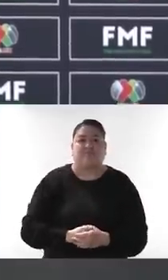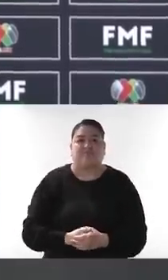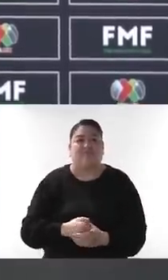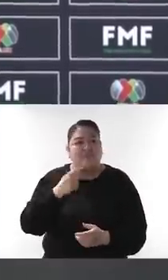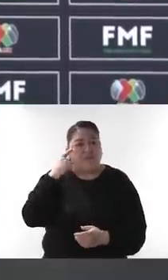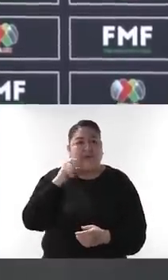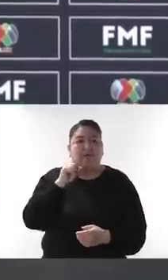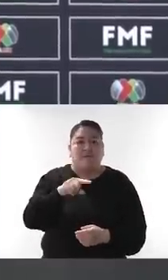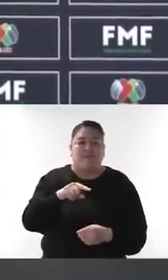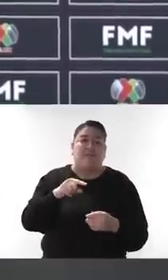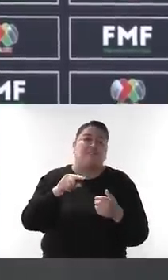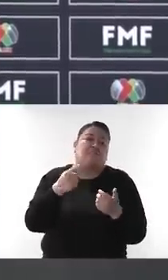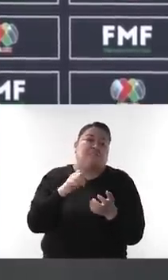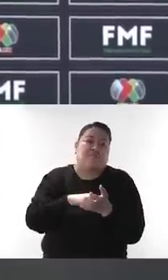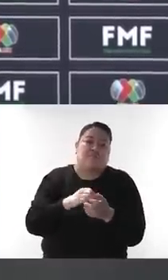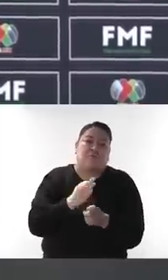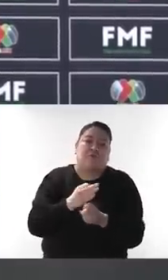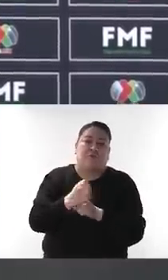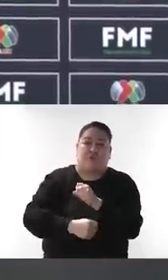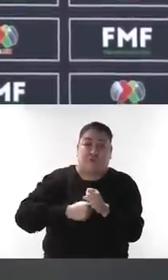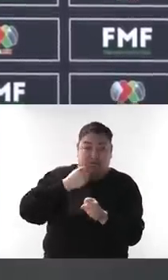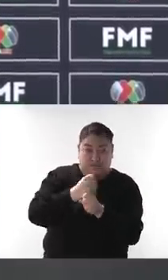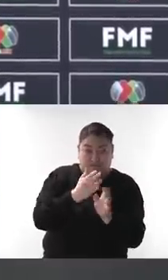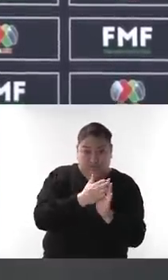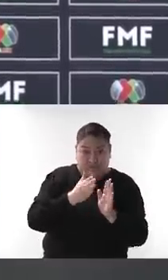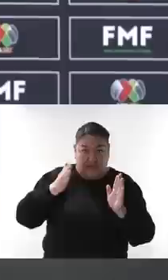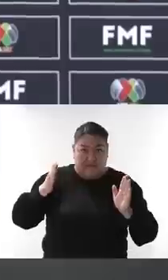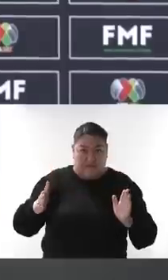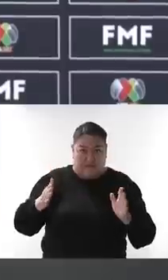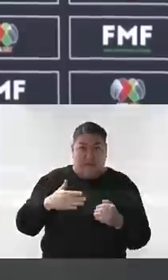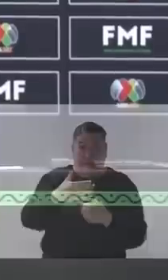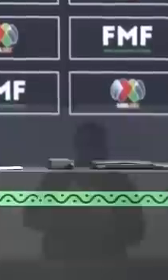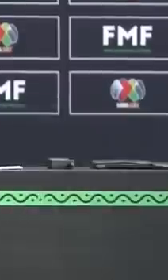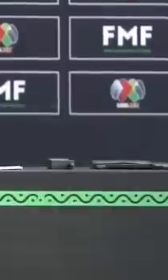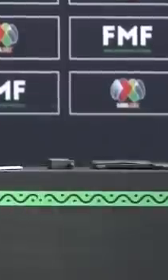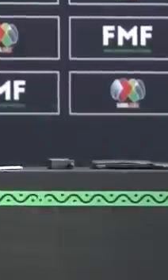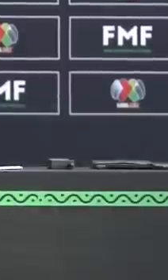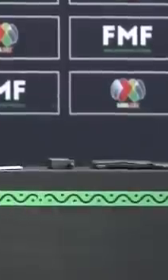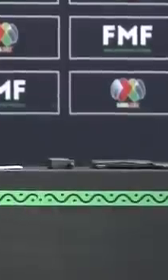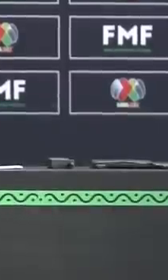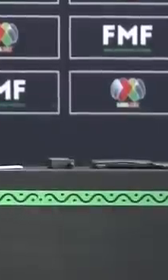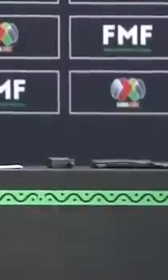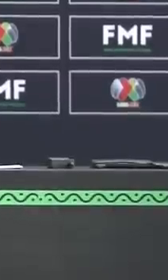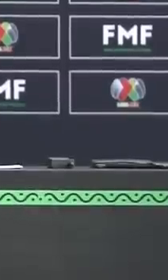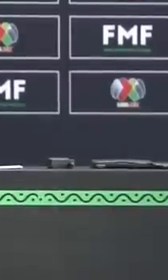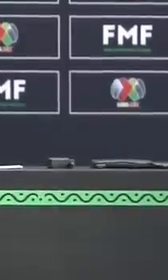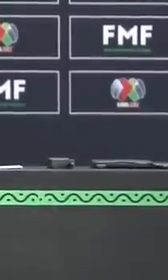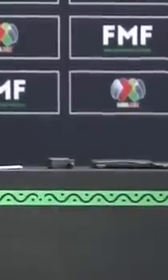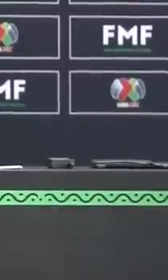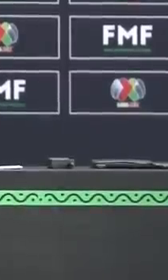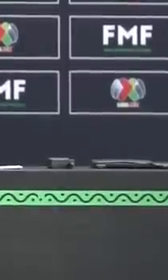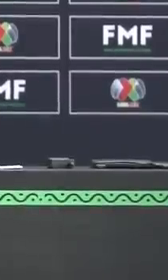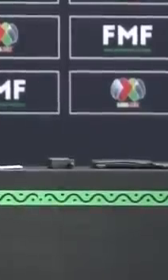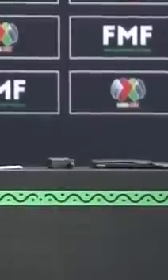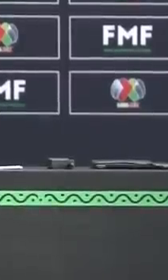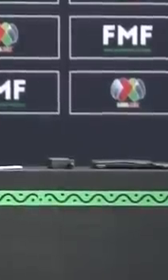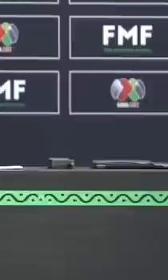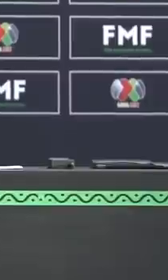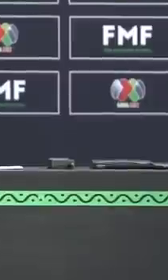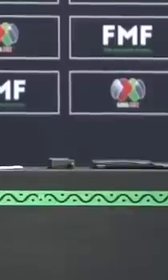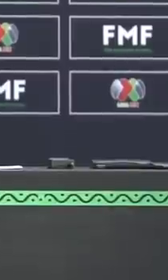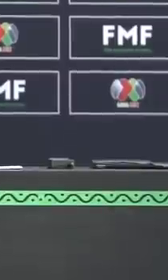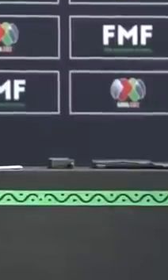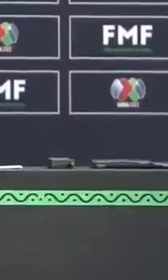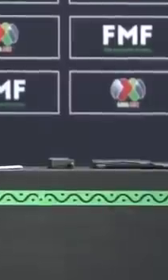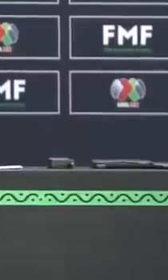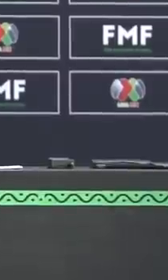la Nations League de este año, la Copa de Oro de este año, va a ser exactamente el mismo equipo que va a competir en la Copa del Mundo